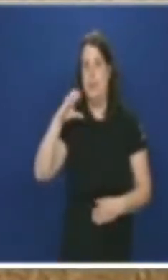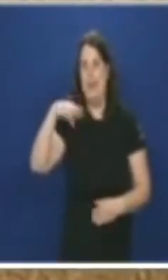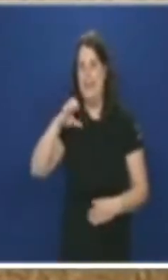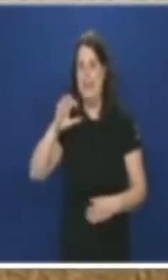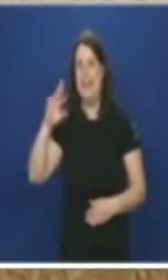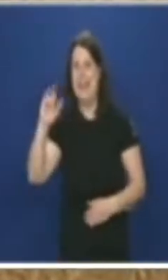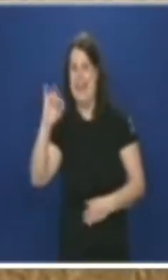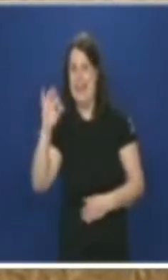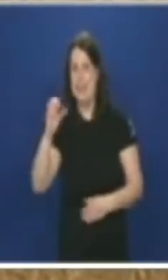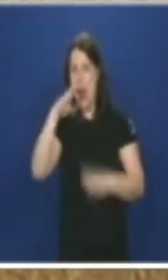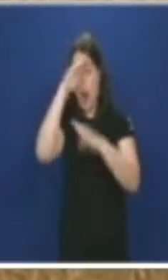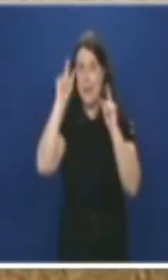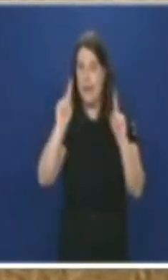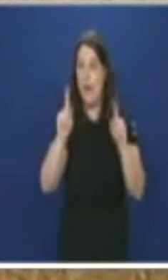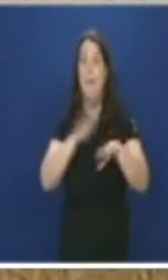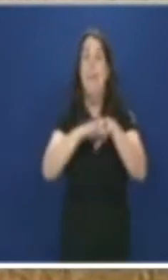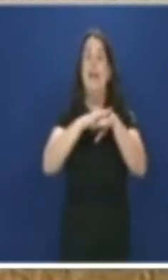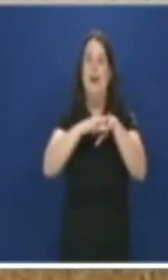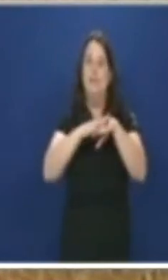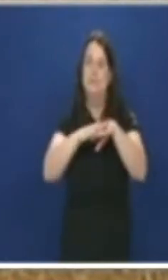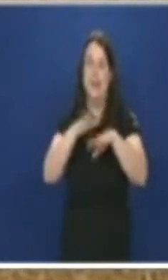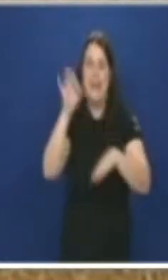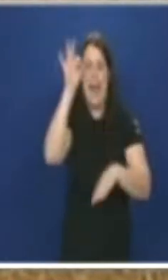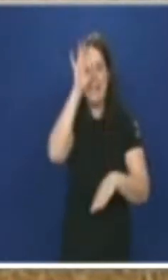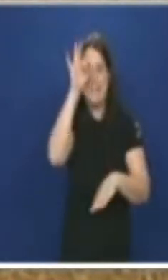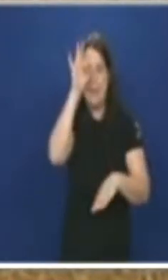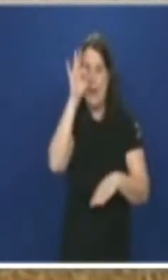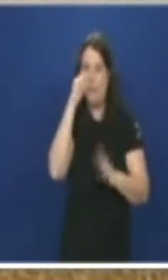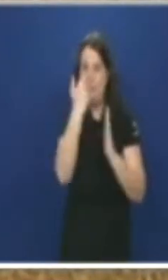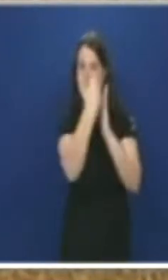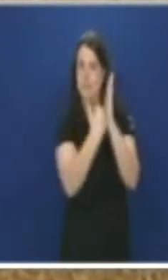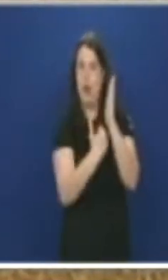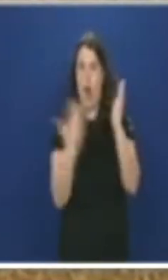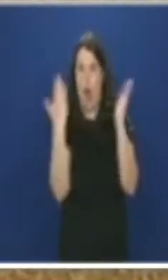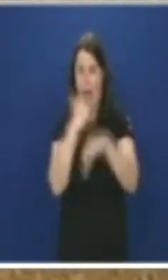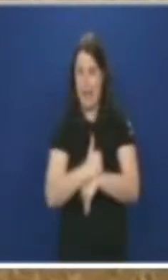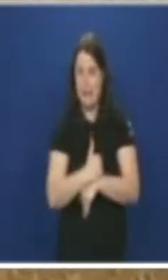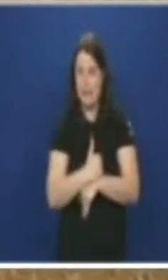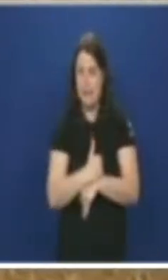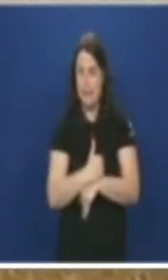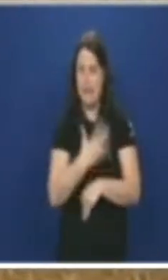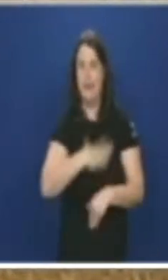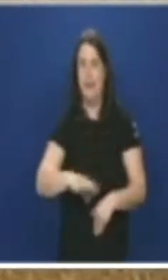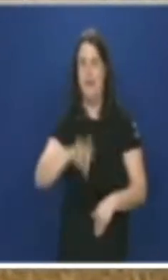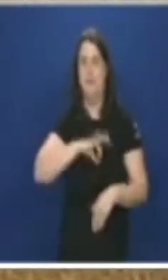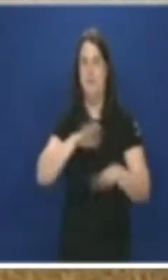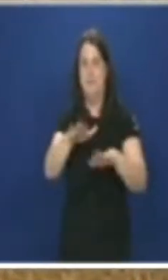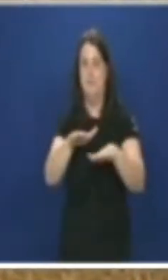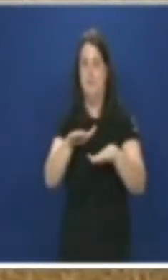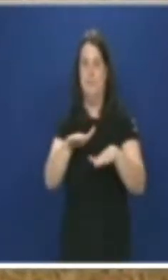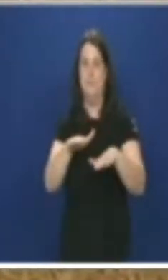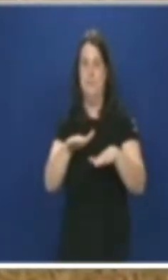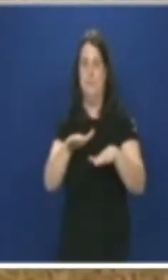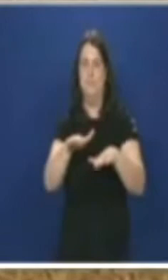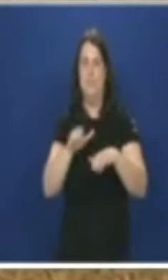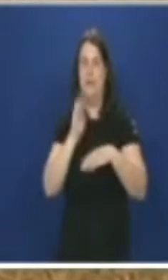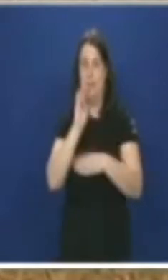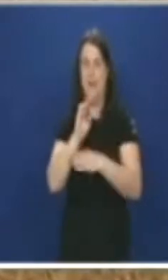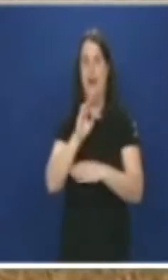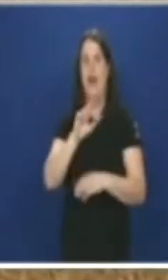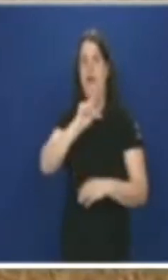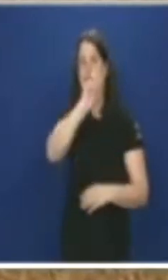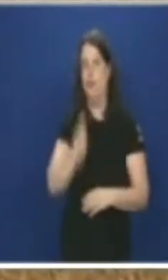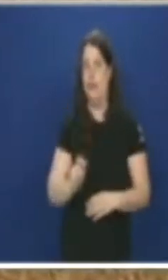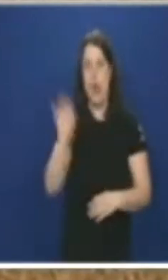del. Castelao, pois non o temos aquí. Medalla do Parlamento de Galicia á Fundación